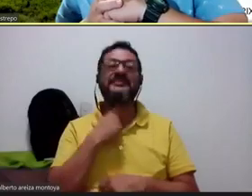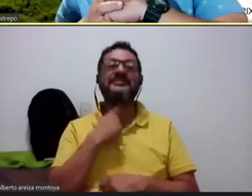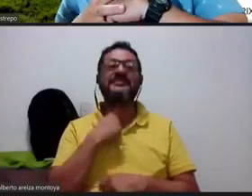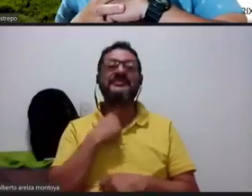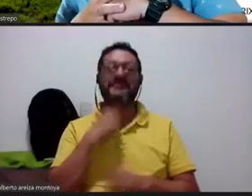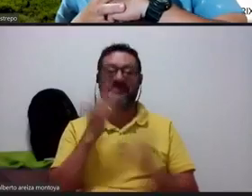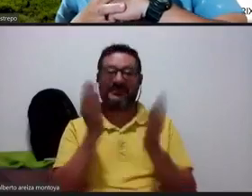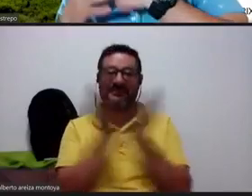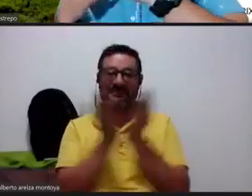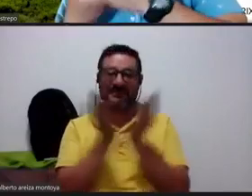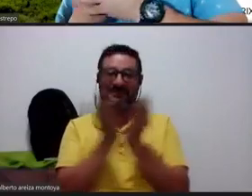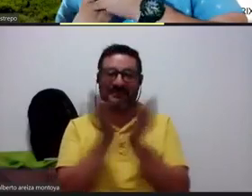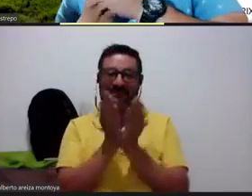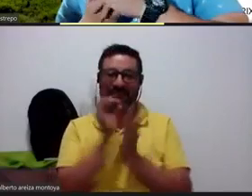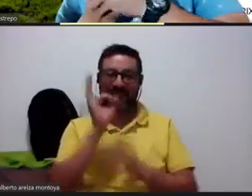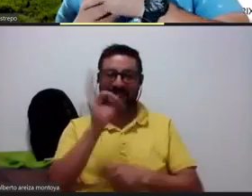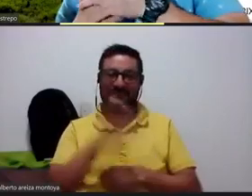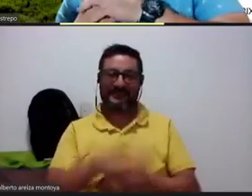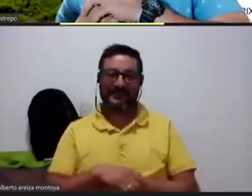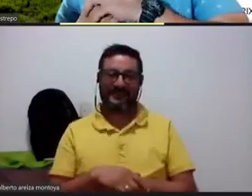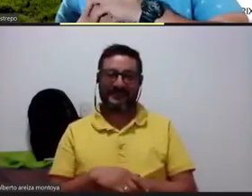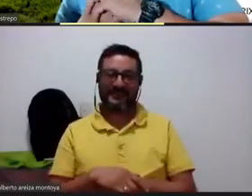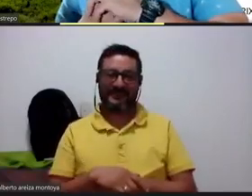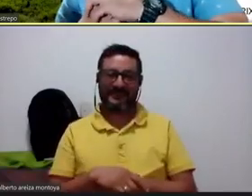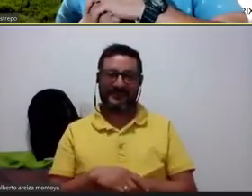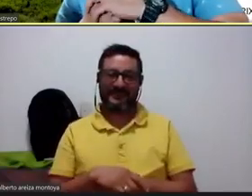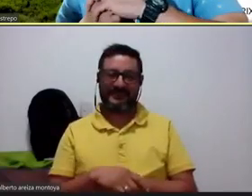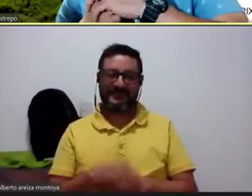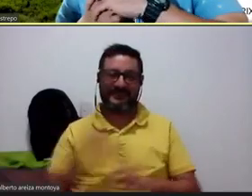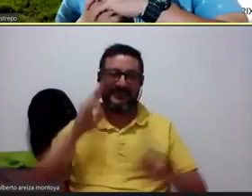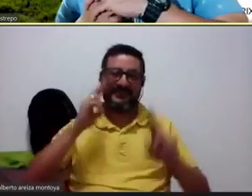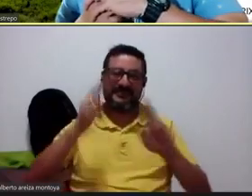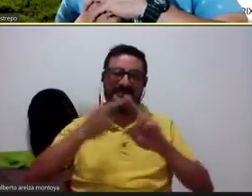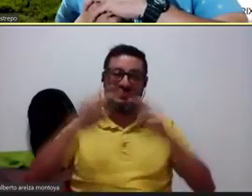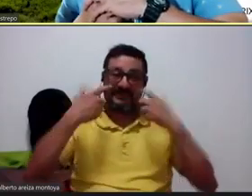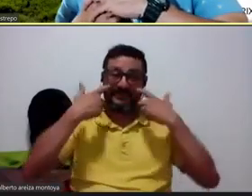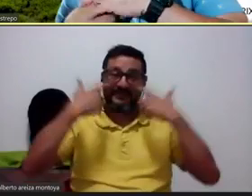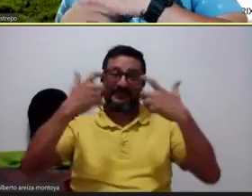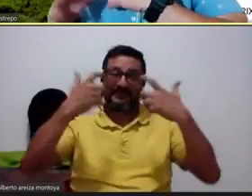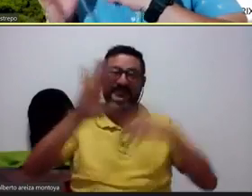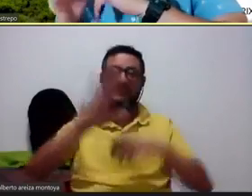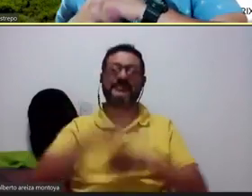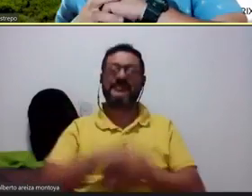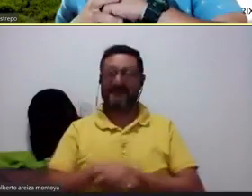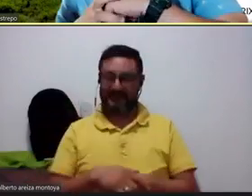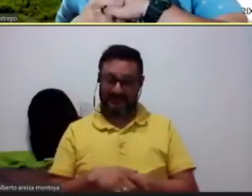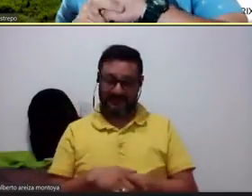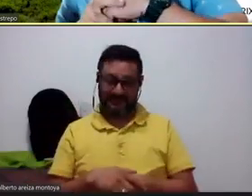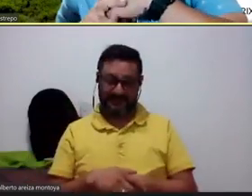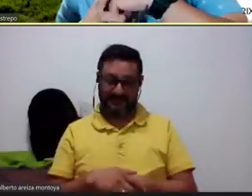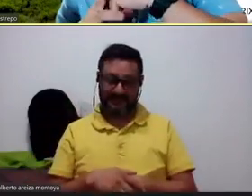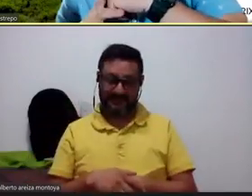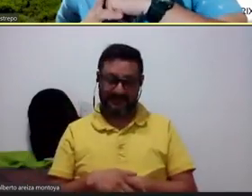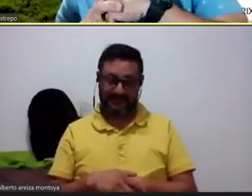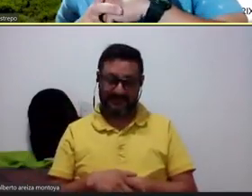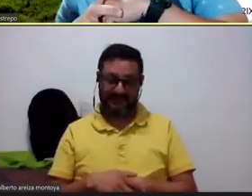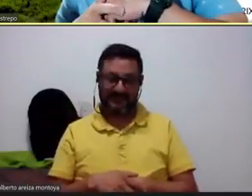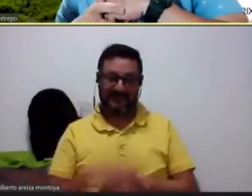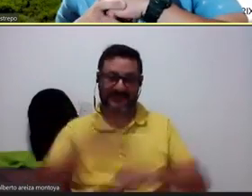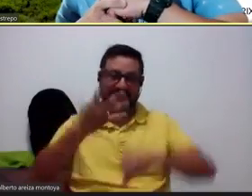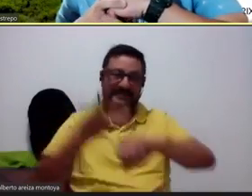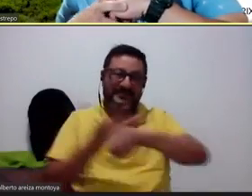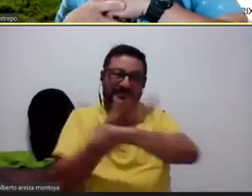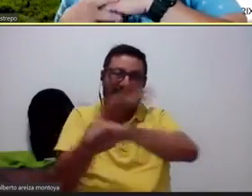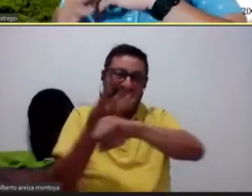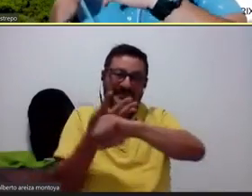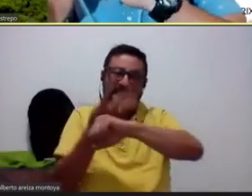No, importantísimo. Que eso resalta también porque son jornadas 4, 5, 6 horas diarias de